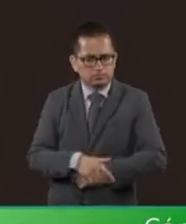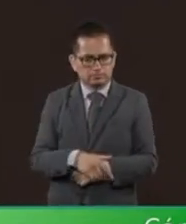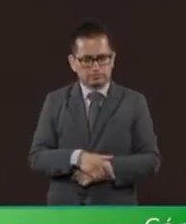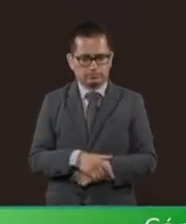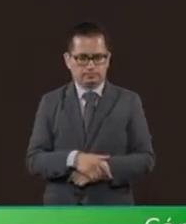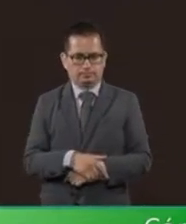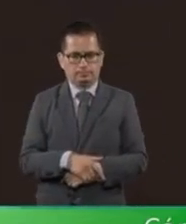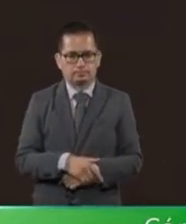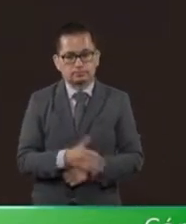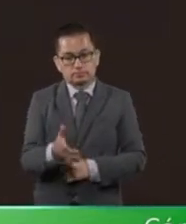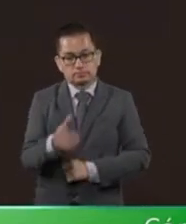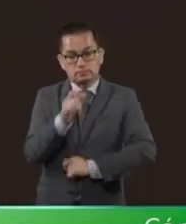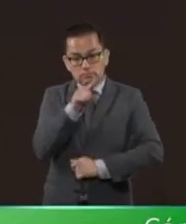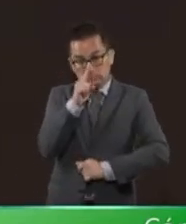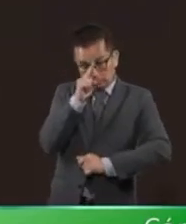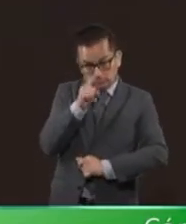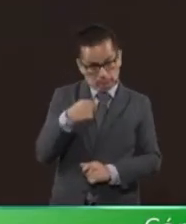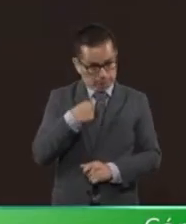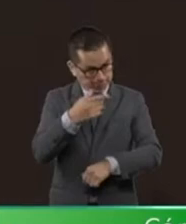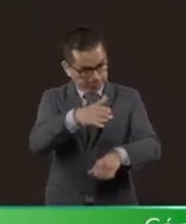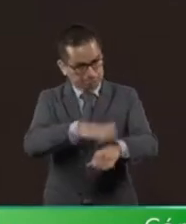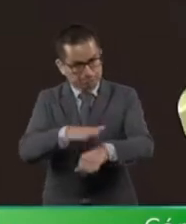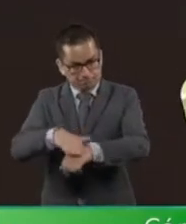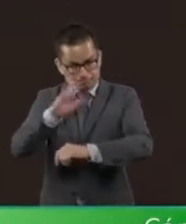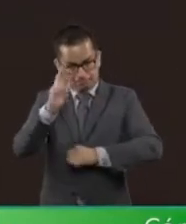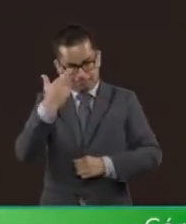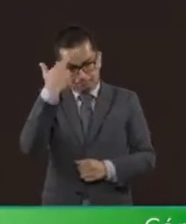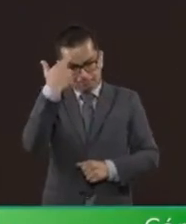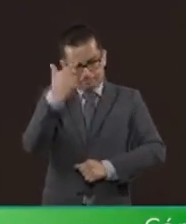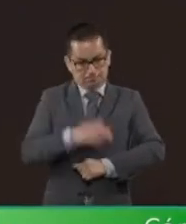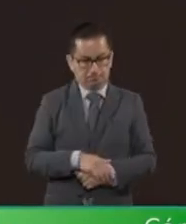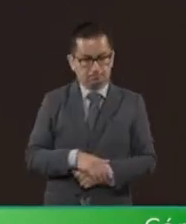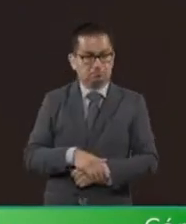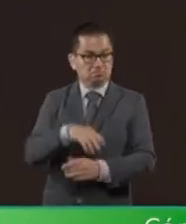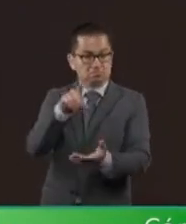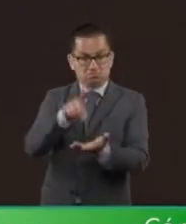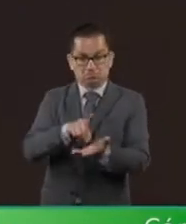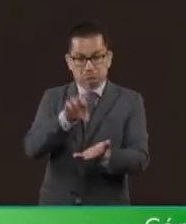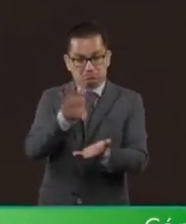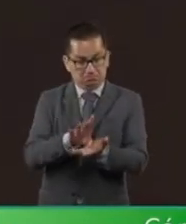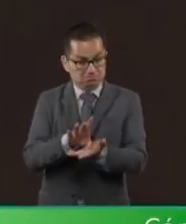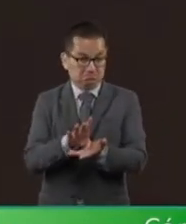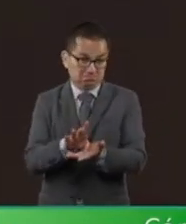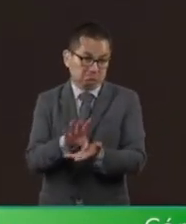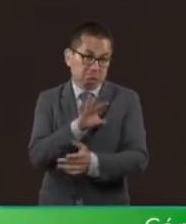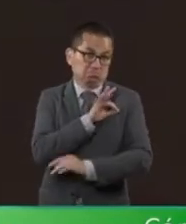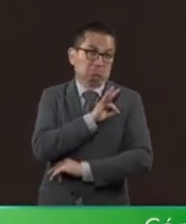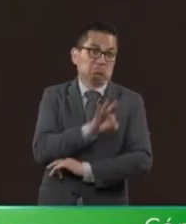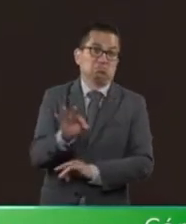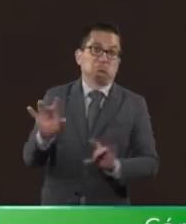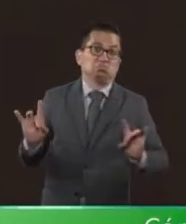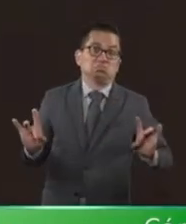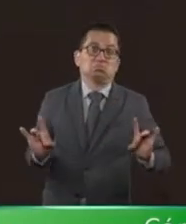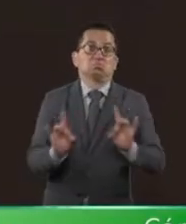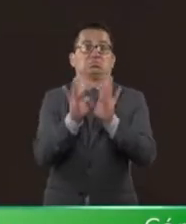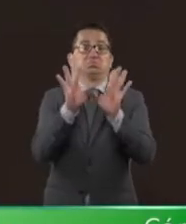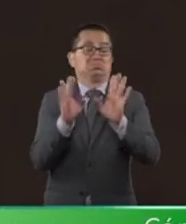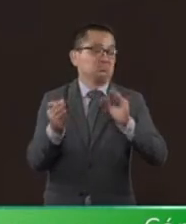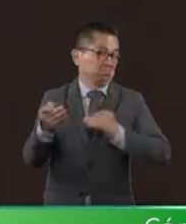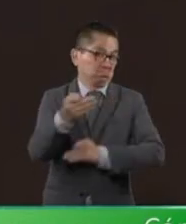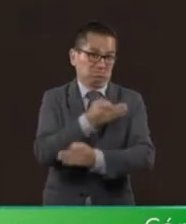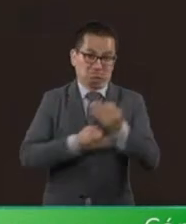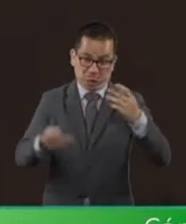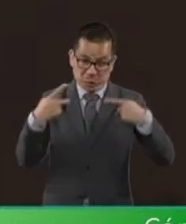Y les recuerdo que la discapacidad la tienen la posibilidad cualquier persona de